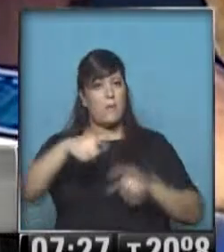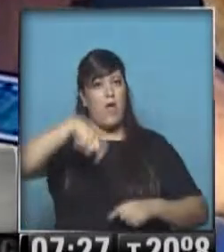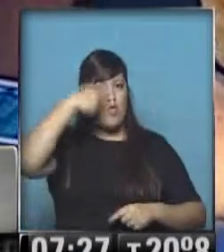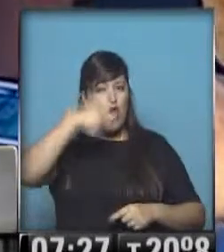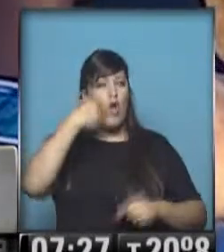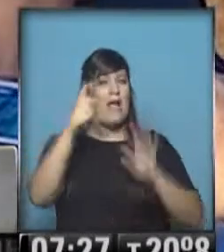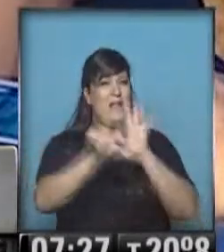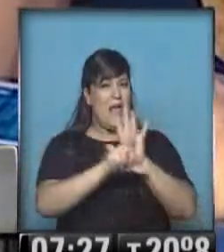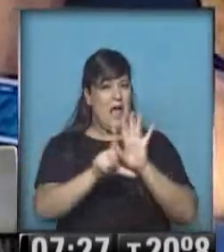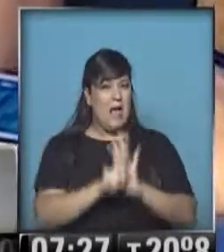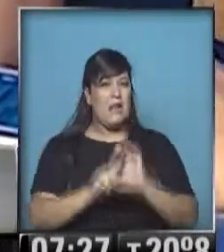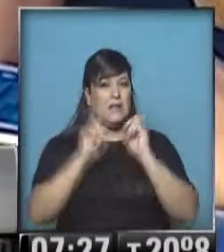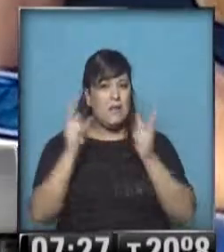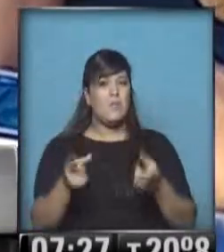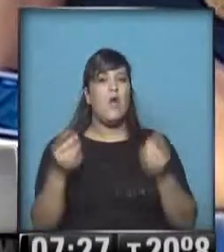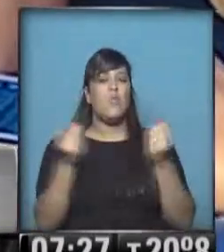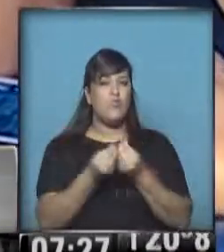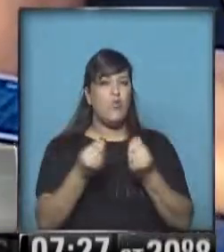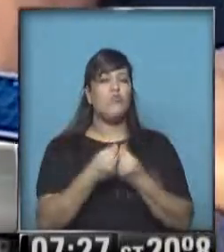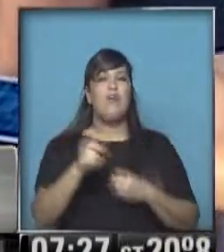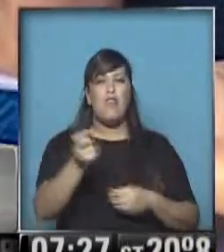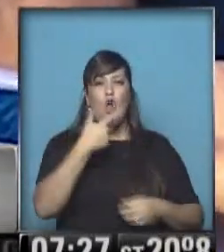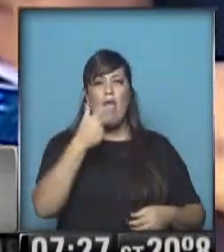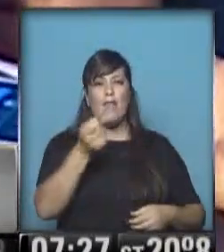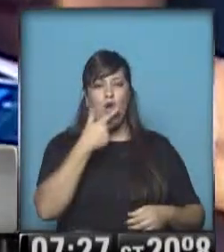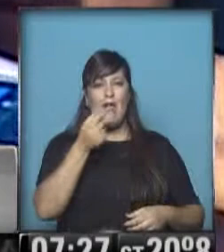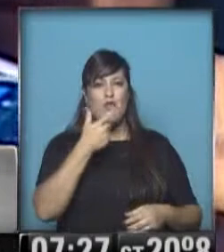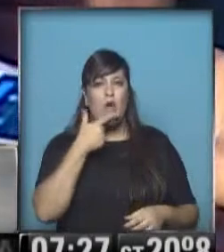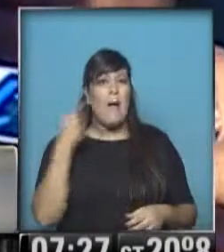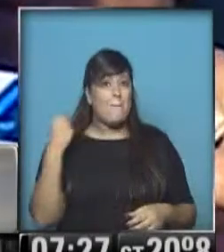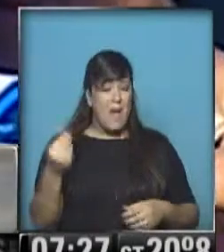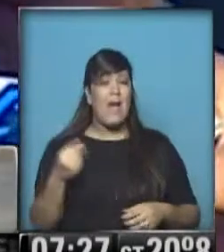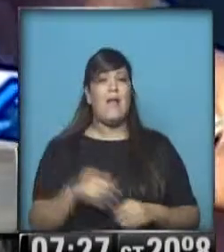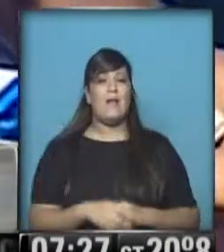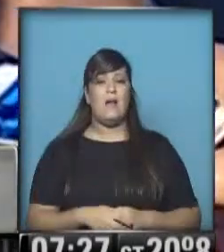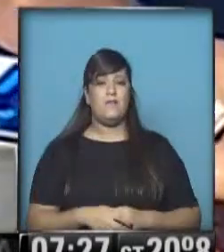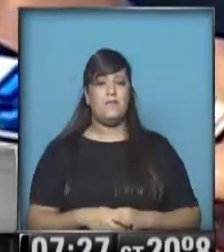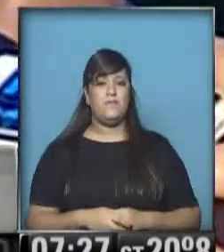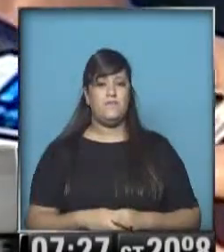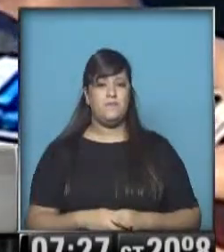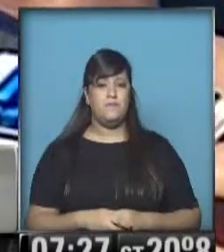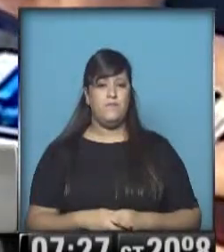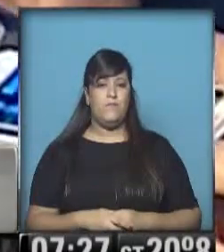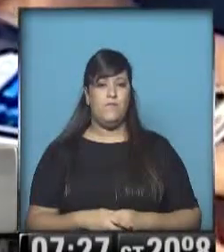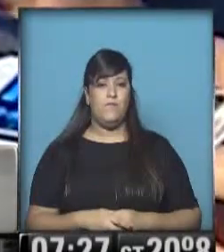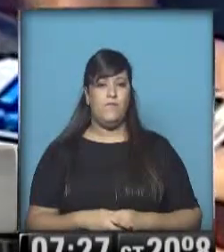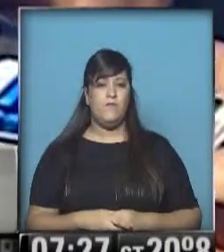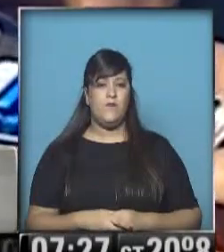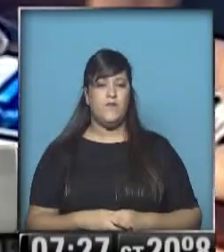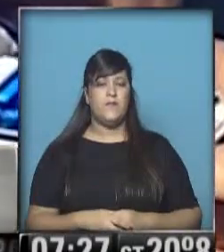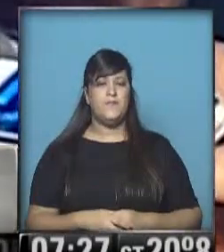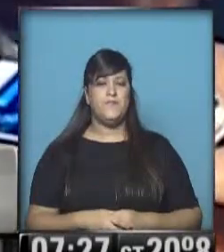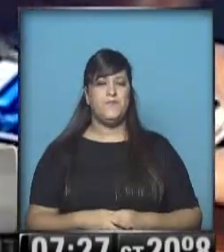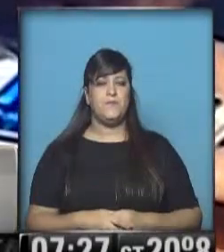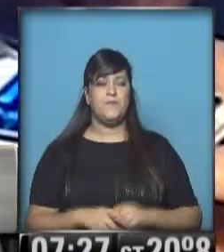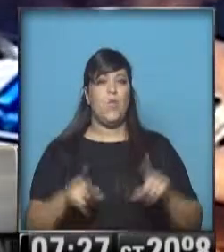son muchas las que son utilizadas para consumo de sustancias